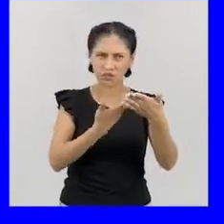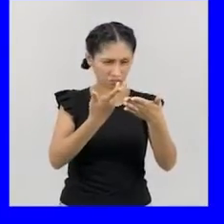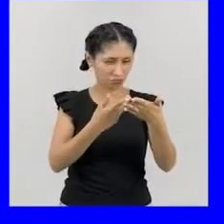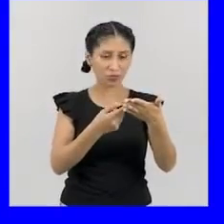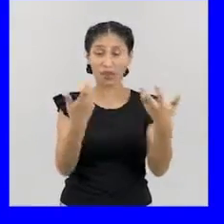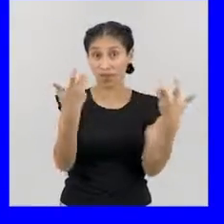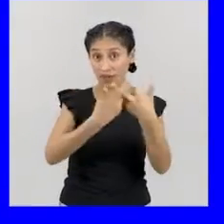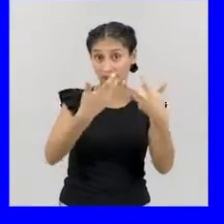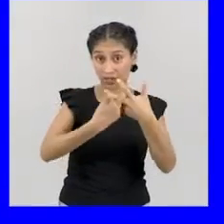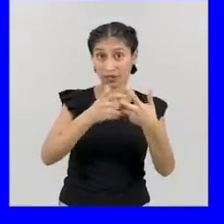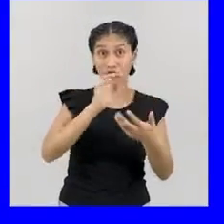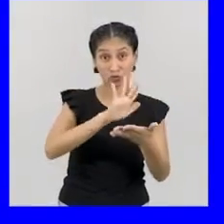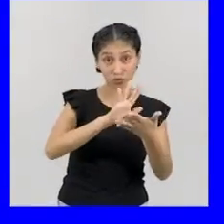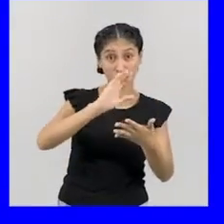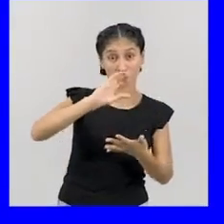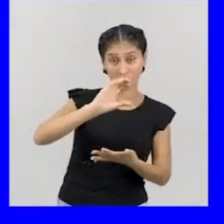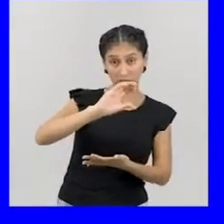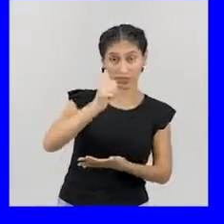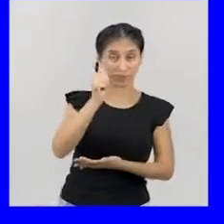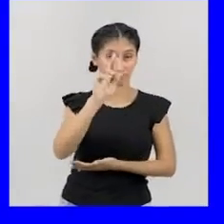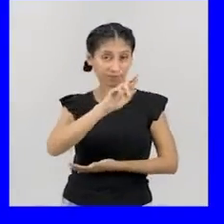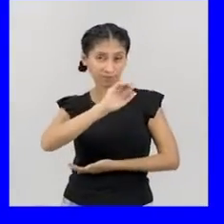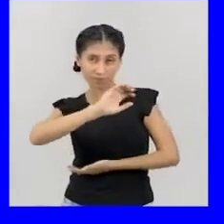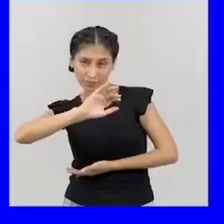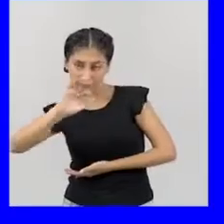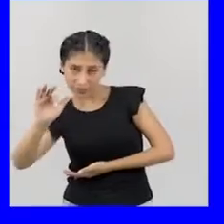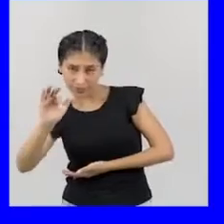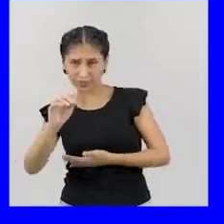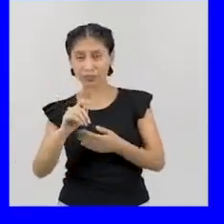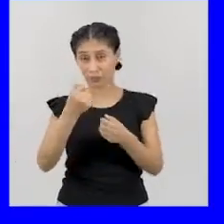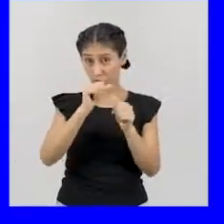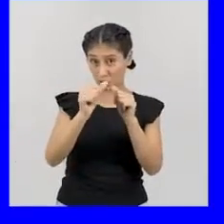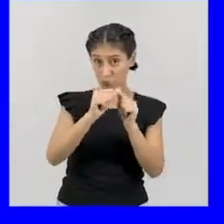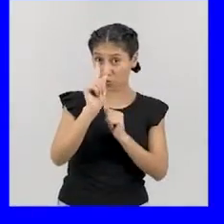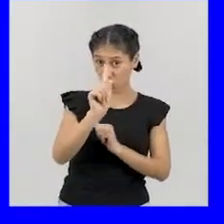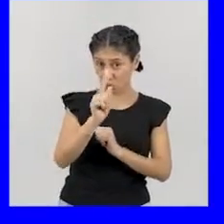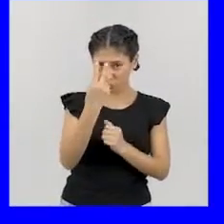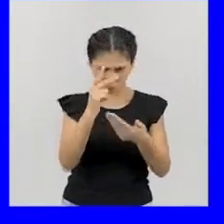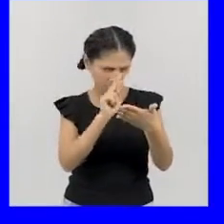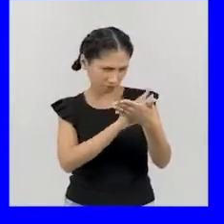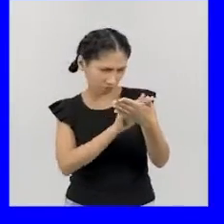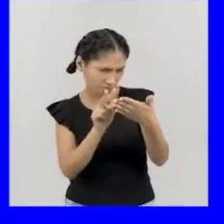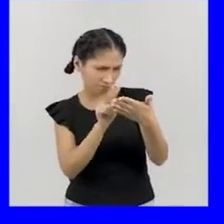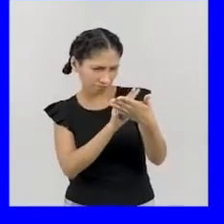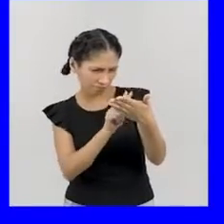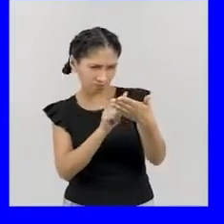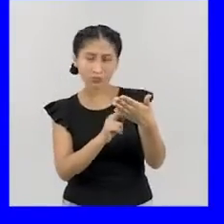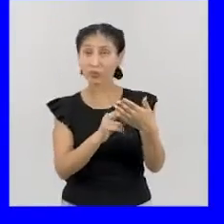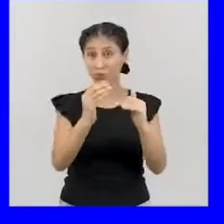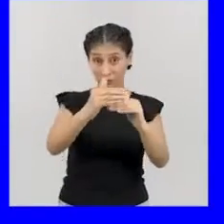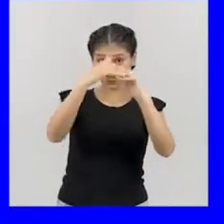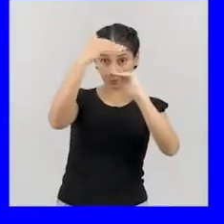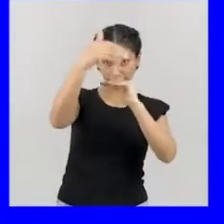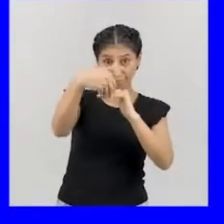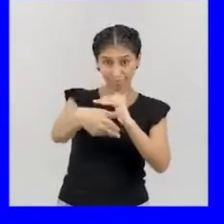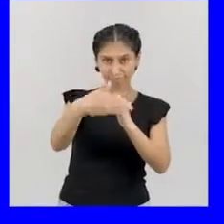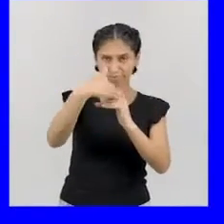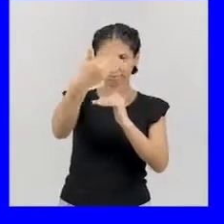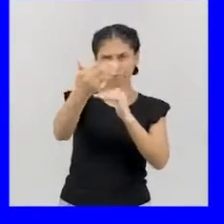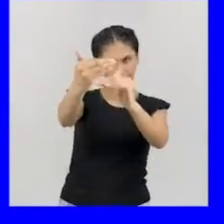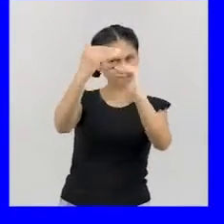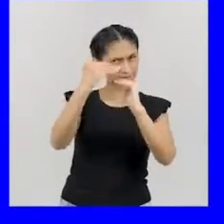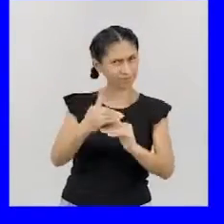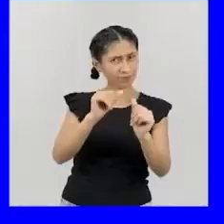es parte de las características externas de un texto. Vemos el párrafo 1 o párrafo de introducción. Los párrafos 2 o